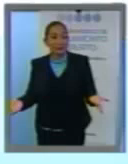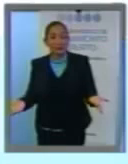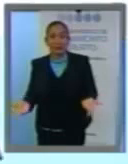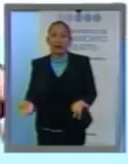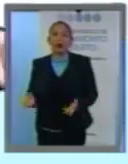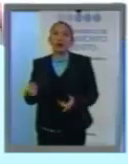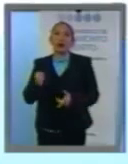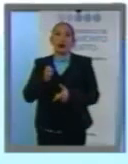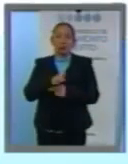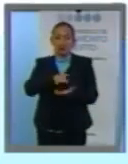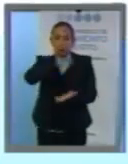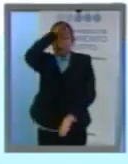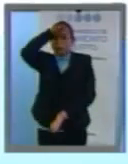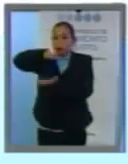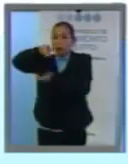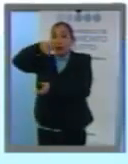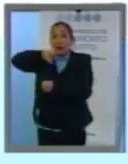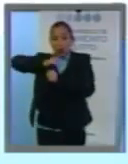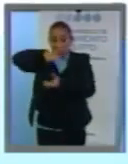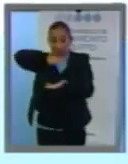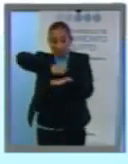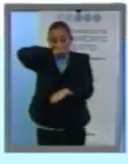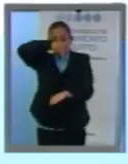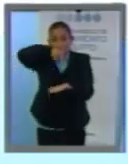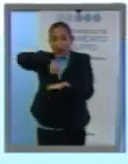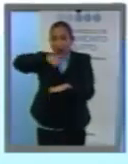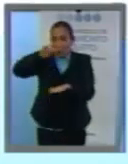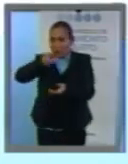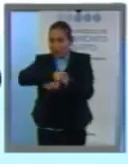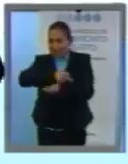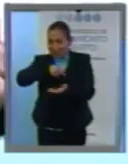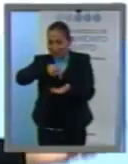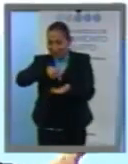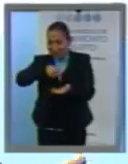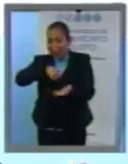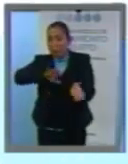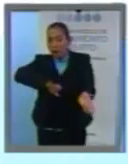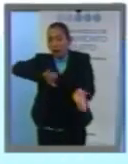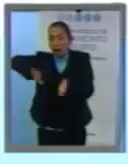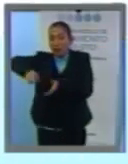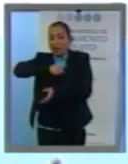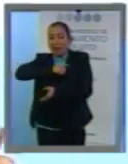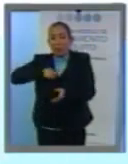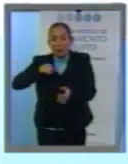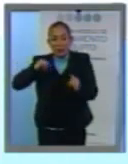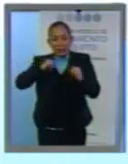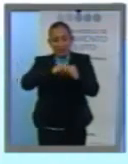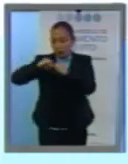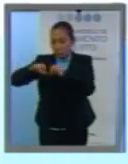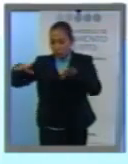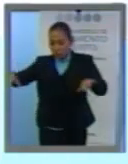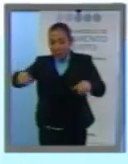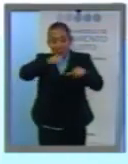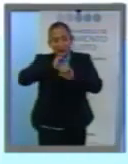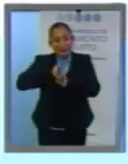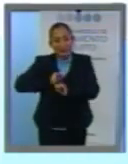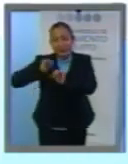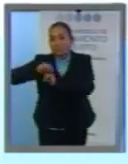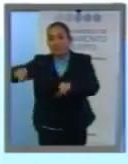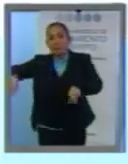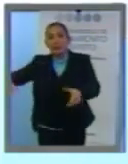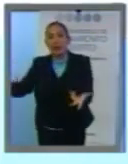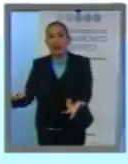Entonces, esa información, para que no nos pase eso, tenemos que desde luego tener estas instituciones, pero